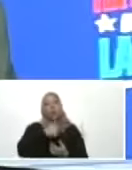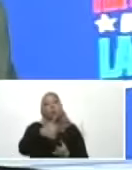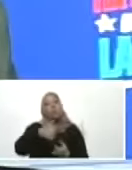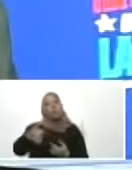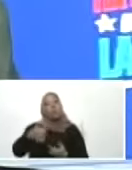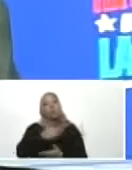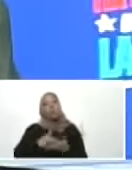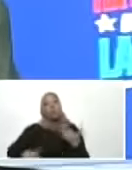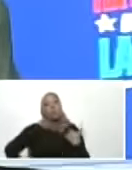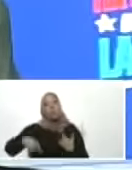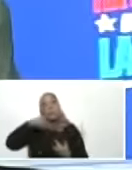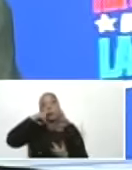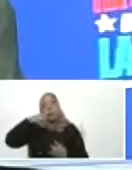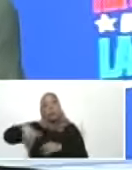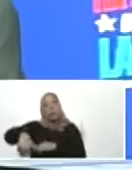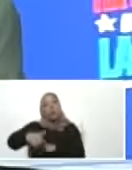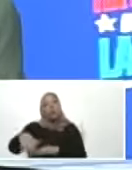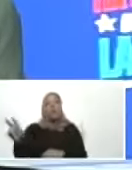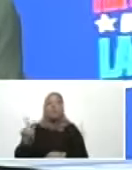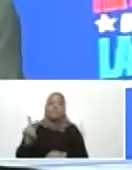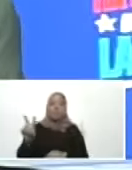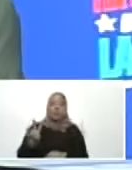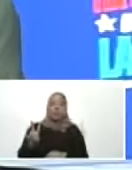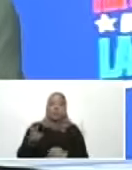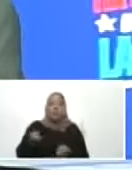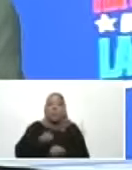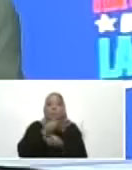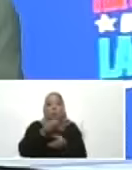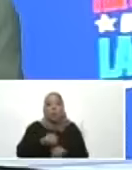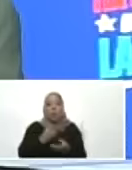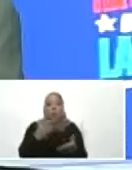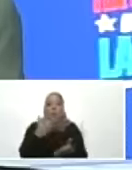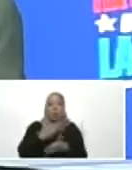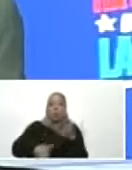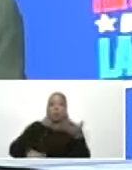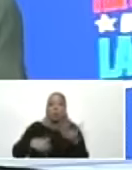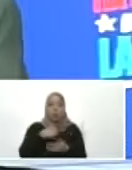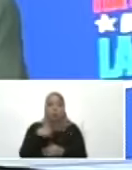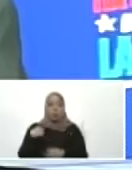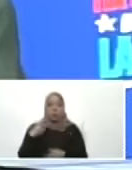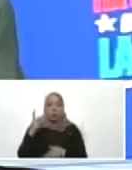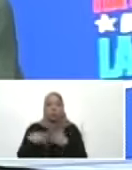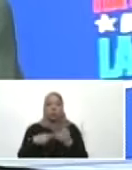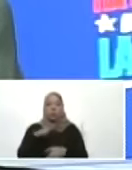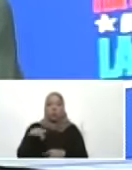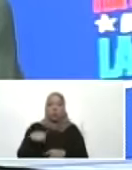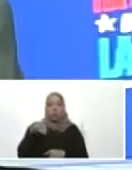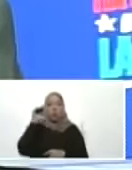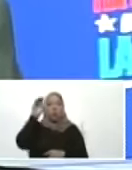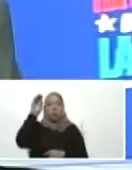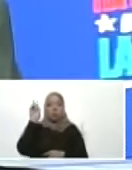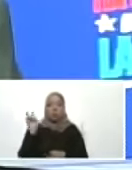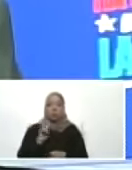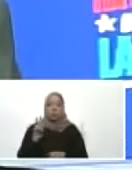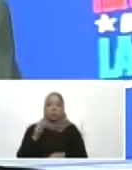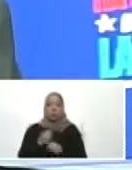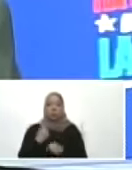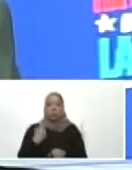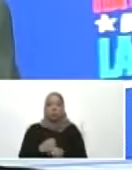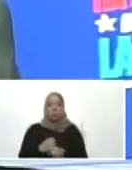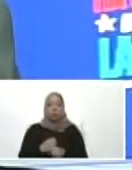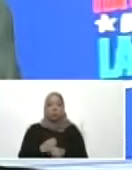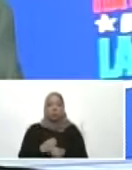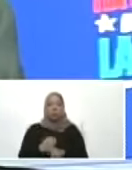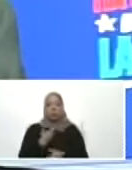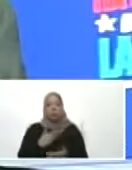Nicolás Maduro aparece en las calles de Venezuela, es el mensaje que quiere dársele al futuro y quiere dársele al mundo